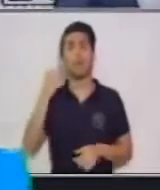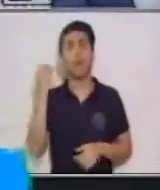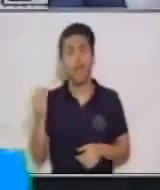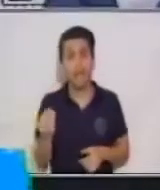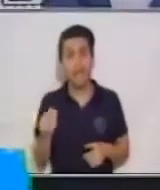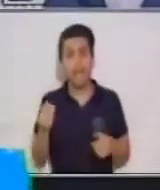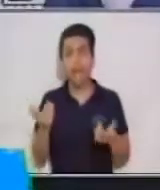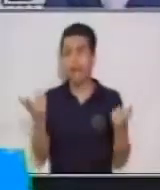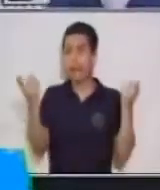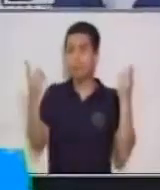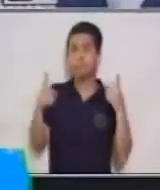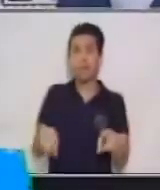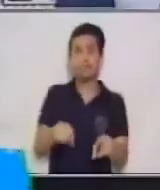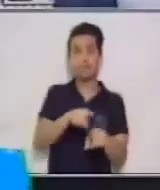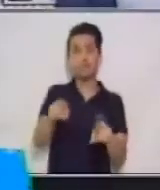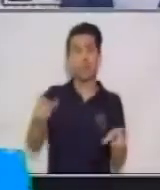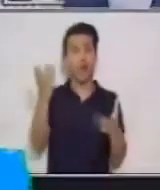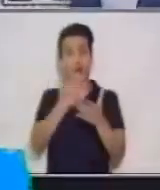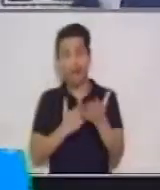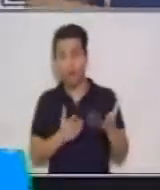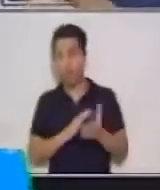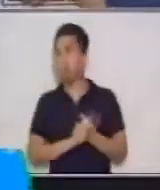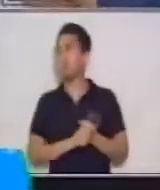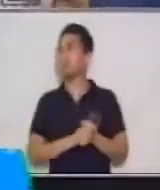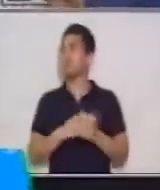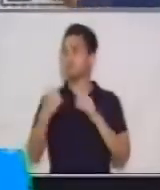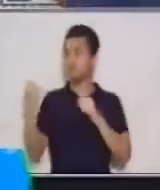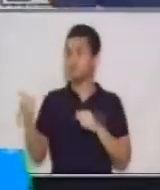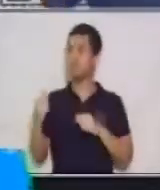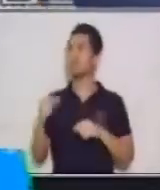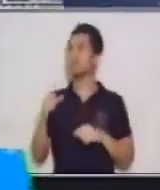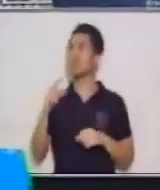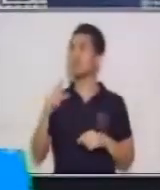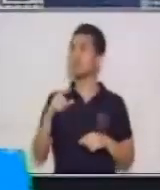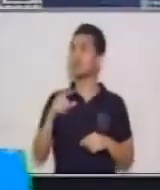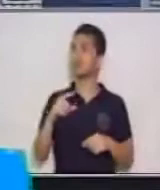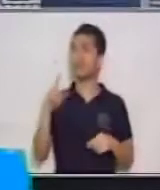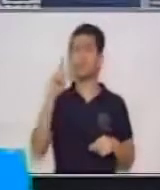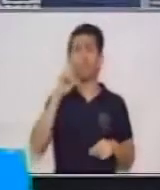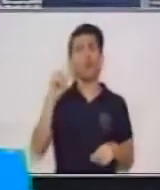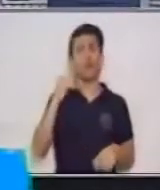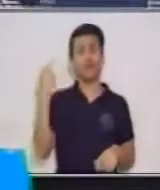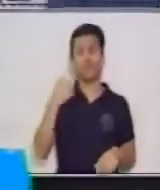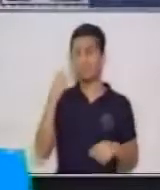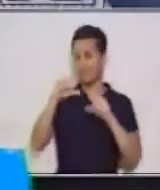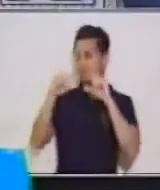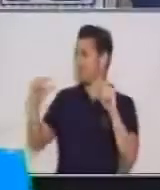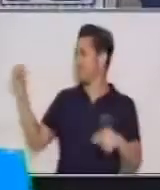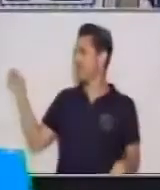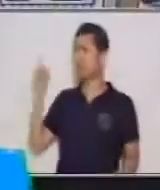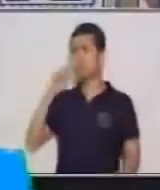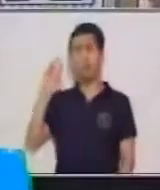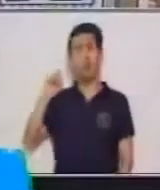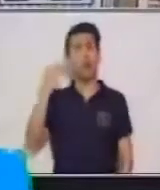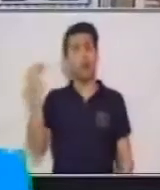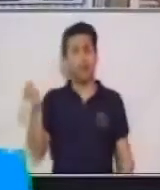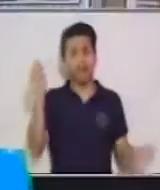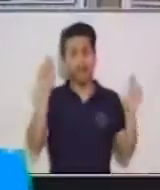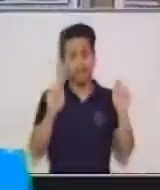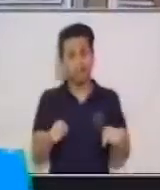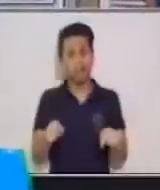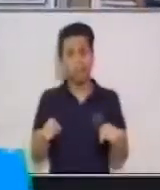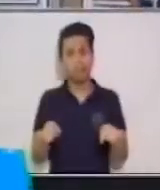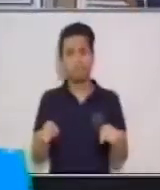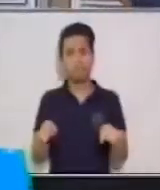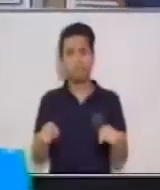una pregunta. Seguramente tú te preguntas, ¿por qué ocurrió esto? Ahí lo que estás buscando